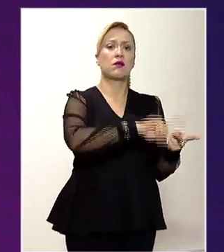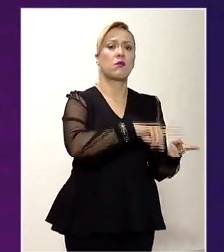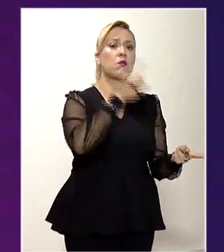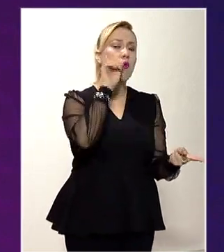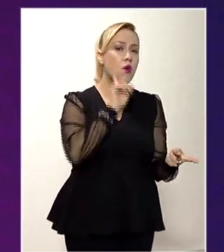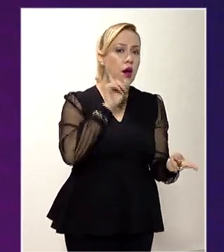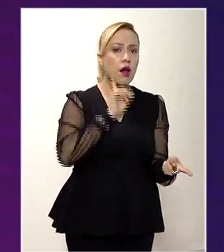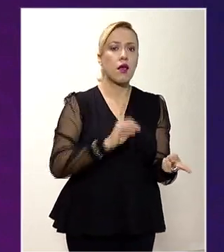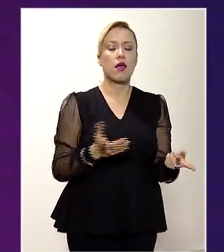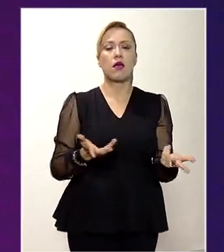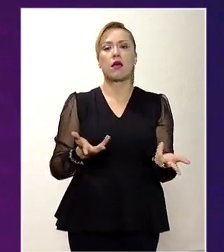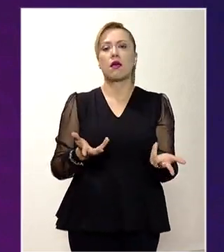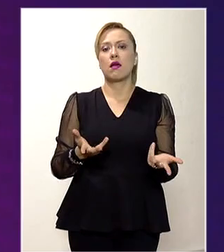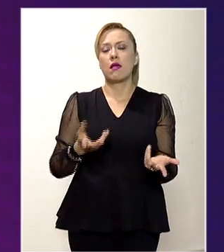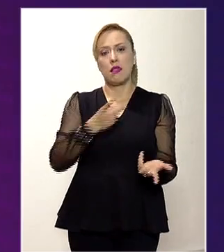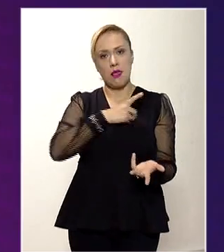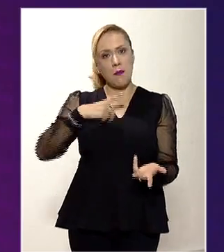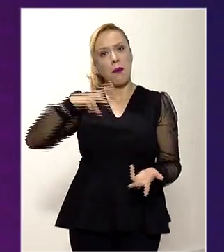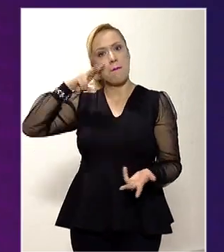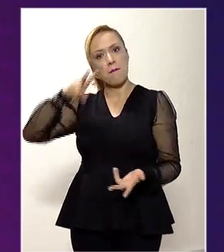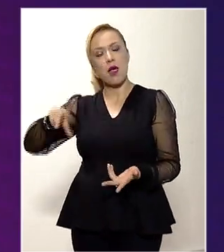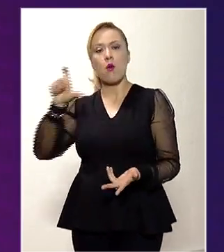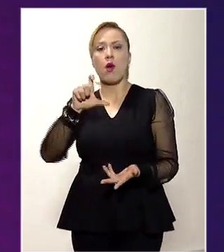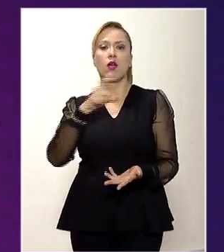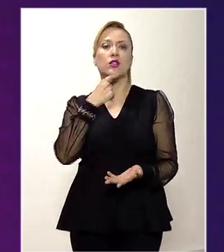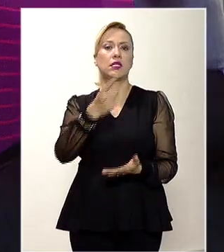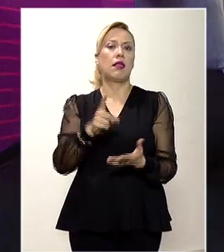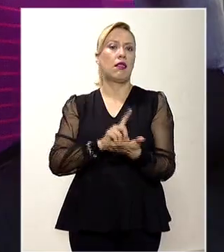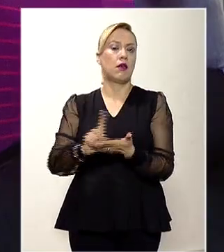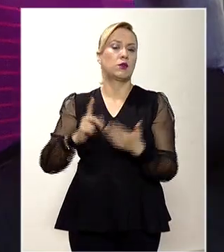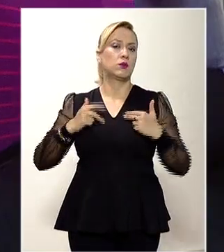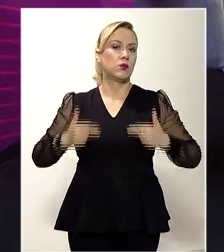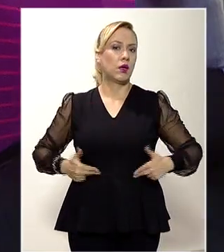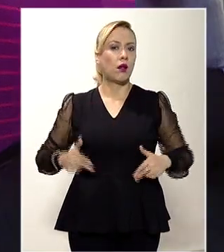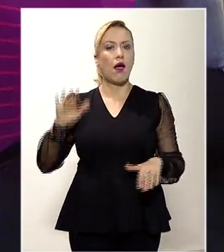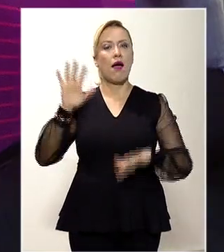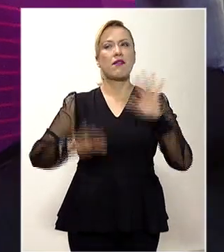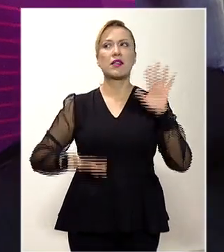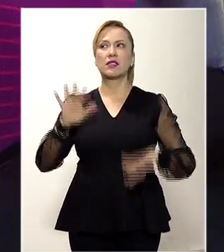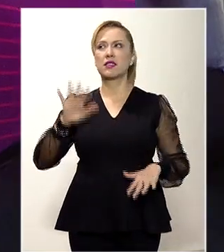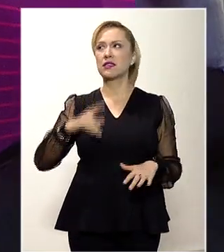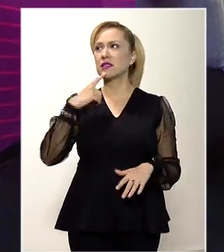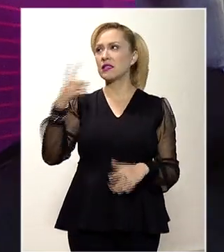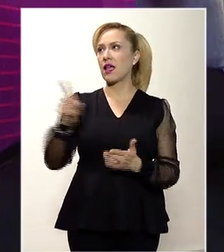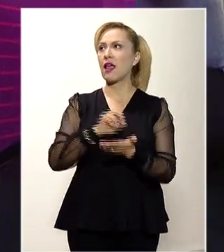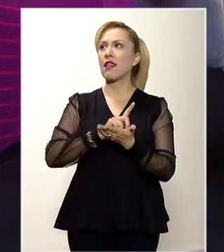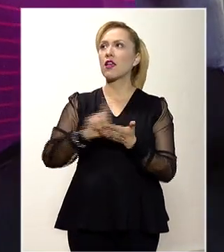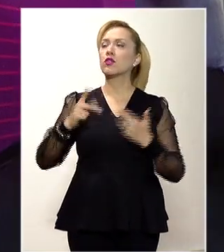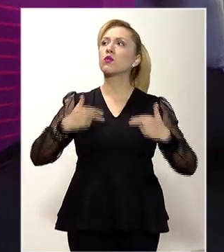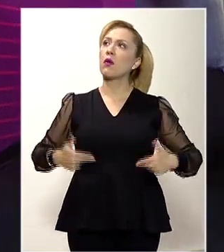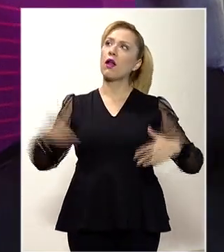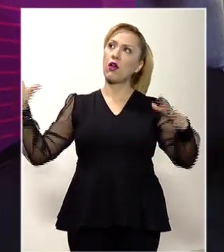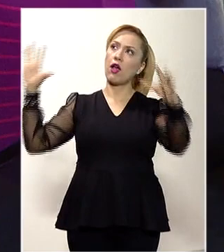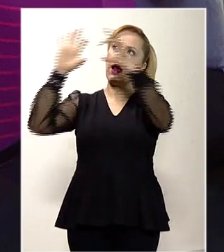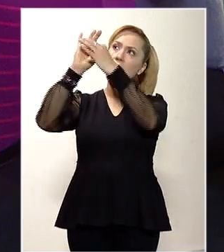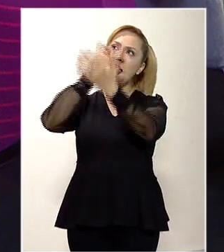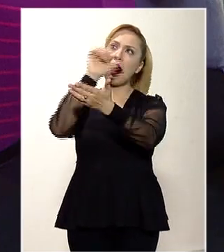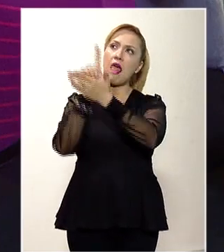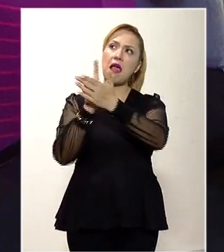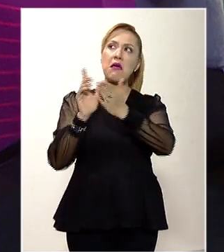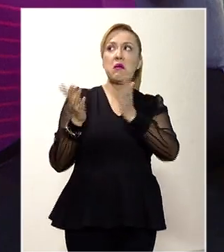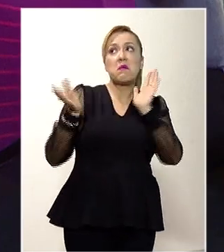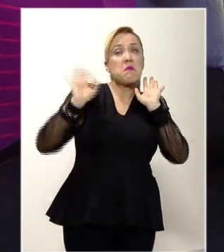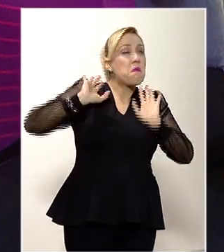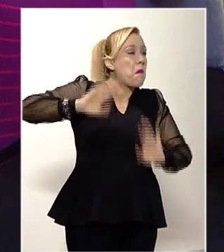y que eso no debemos de perder de vista cuando estamos hablando de derechos humanos, ¿no? Que muchas veces pareciera ser que hablar de derechos humanos es una cuestión jurídica extraña a la vida de la